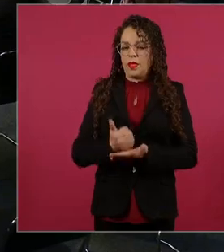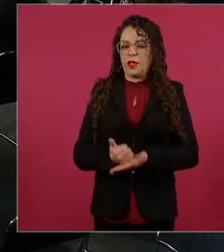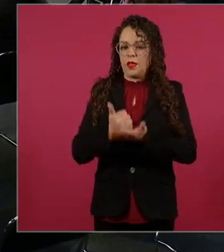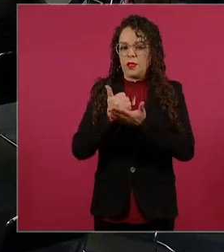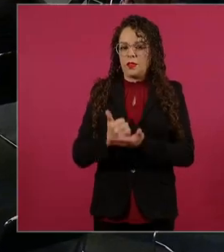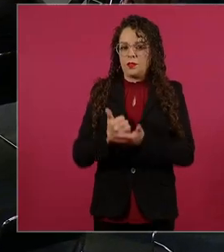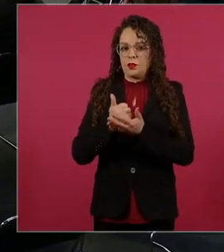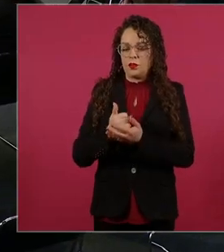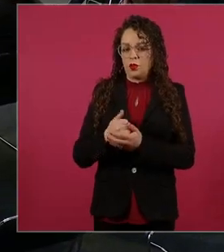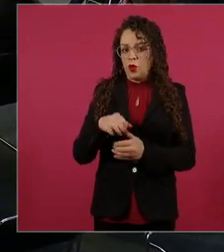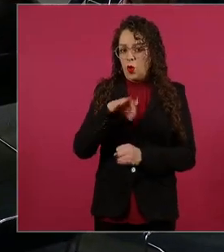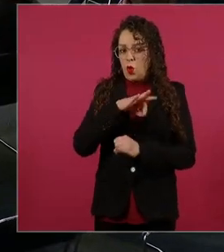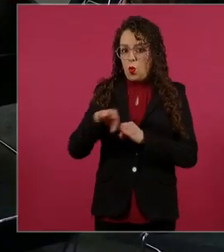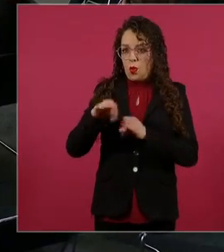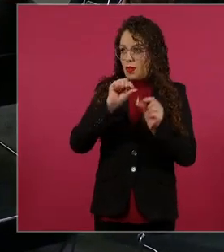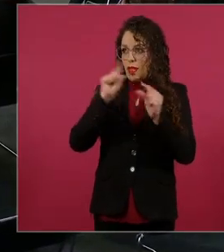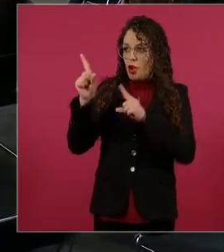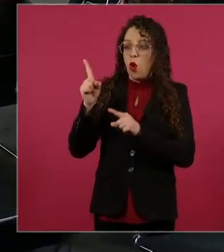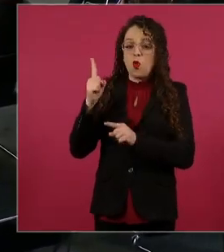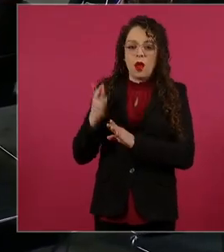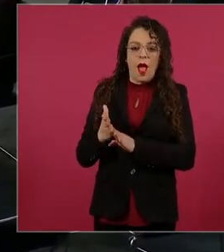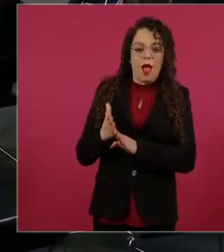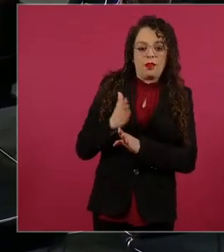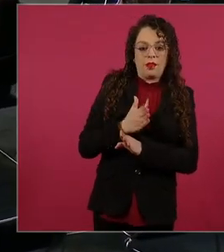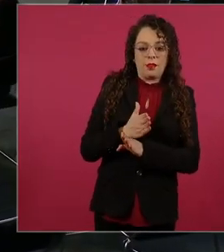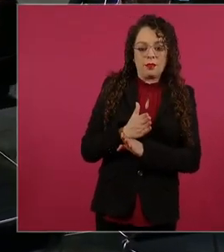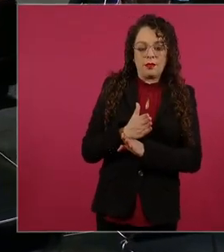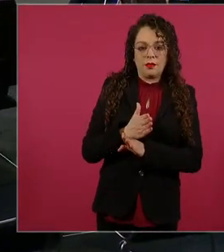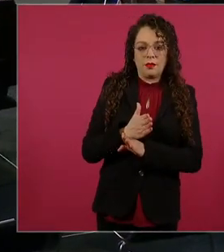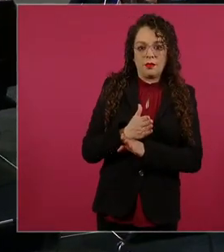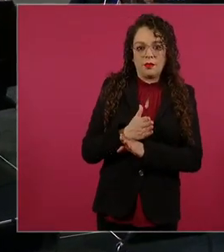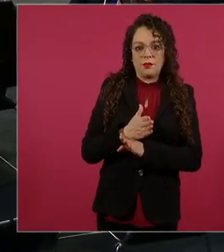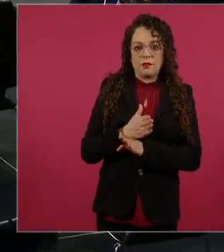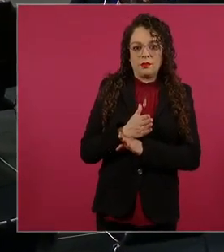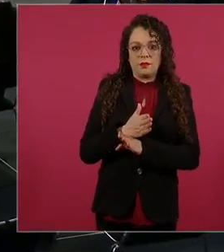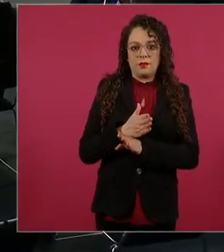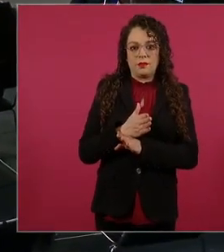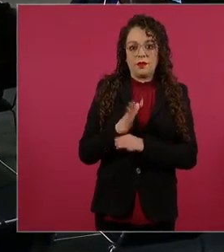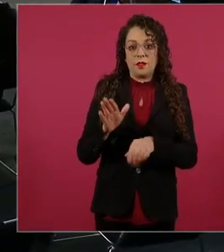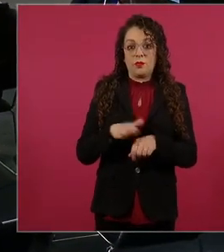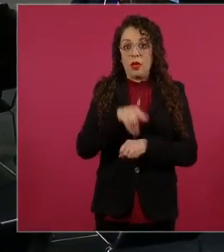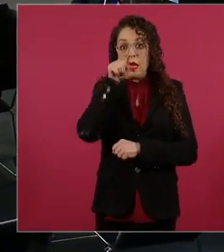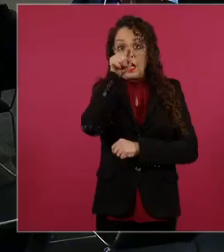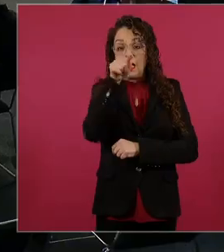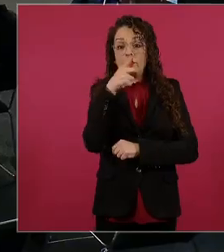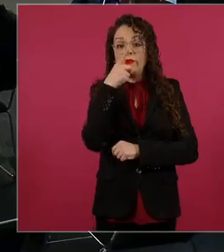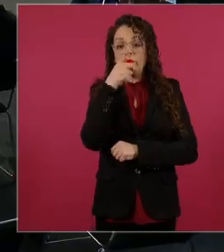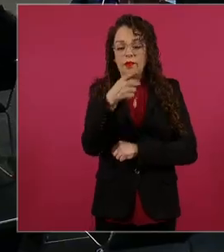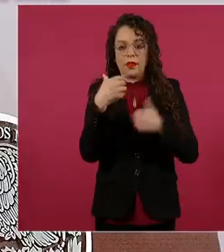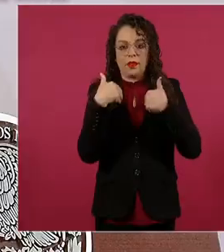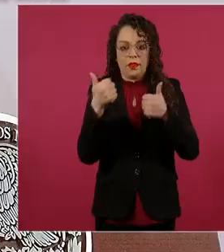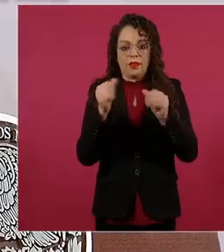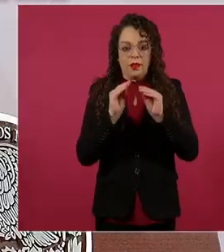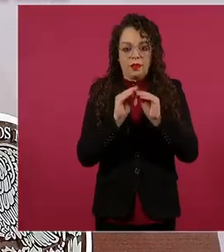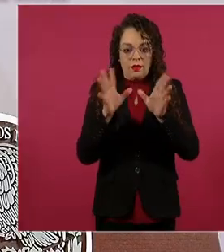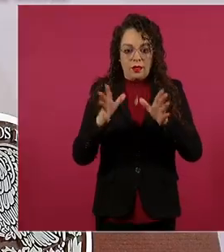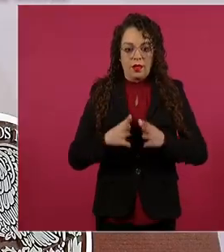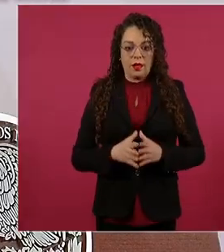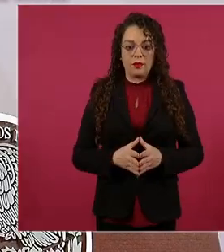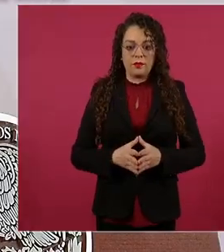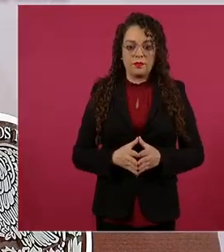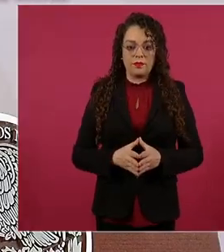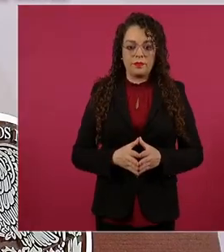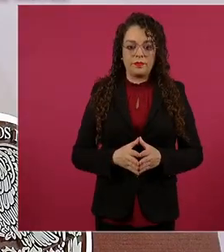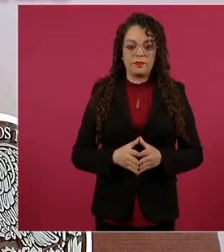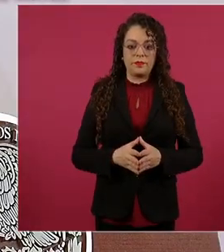presentamos. Ahí precisamente se establece, y lo decía yo en la presentación, gracias a la política